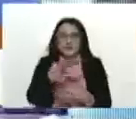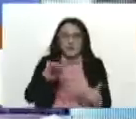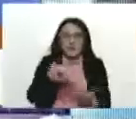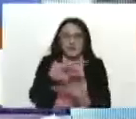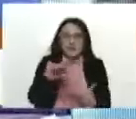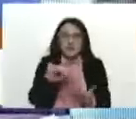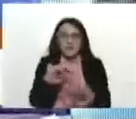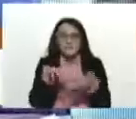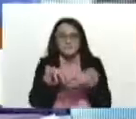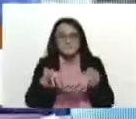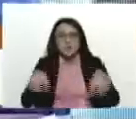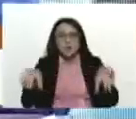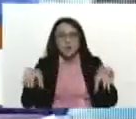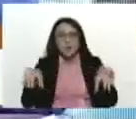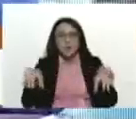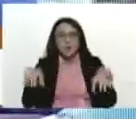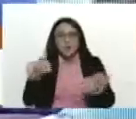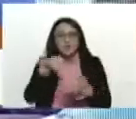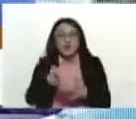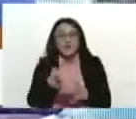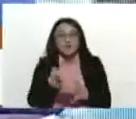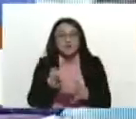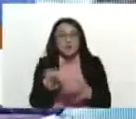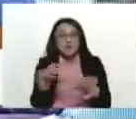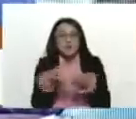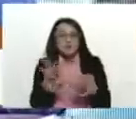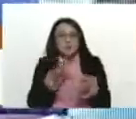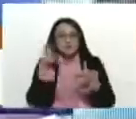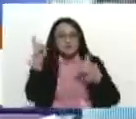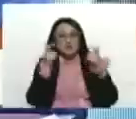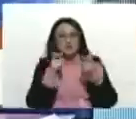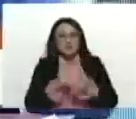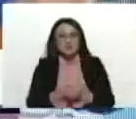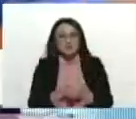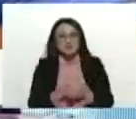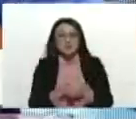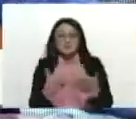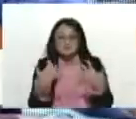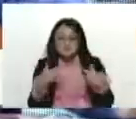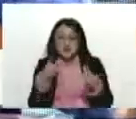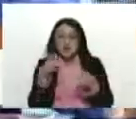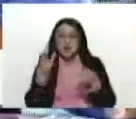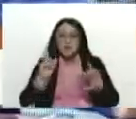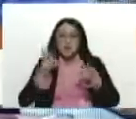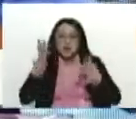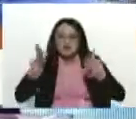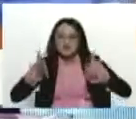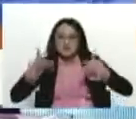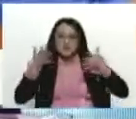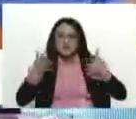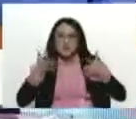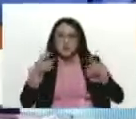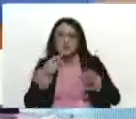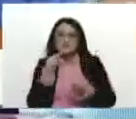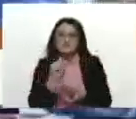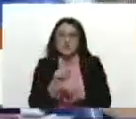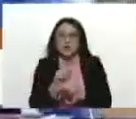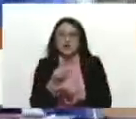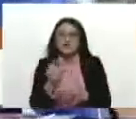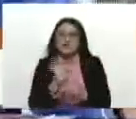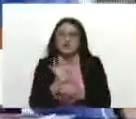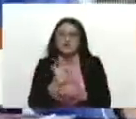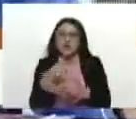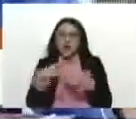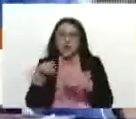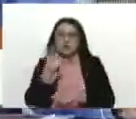una división dentro de las fuerzas del chavismo es probable que sus asesores le dijeran eso ha